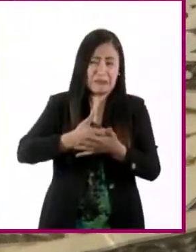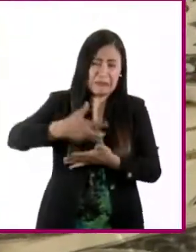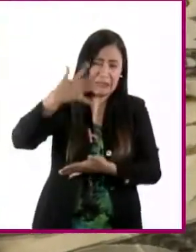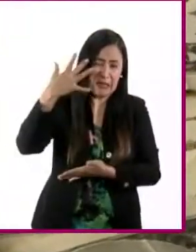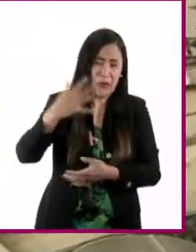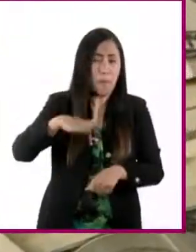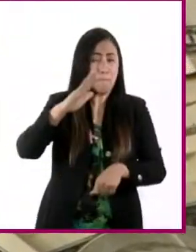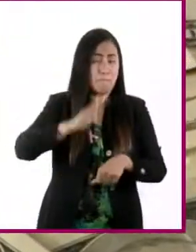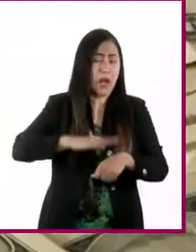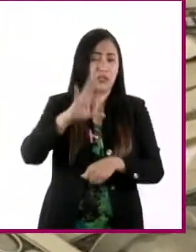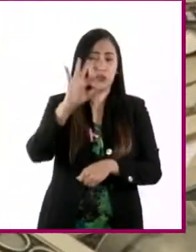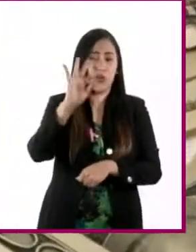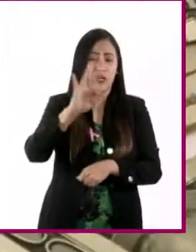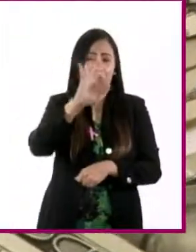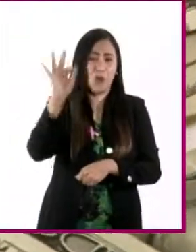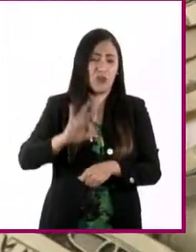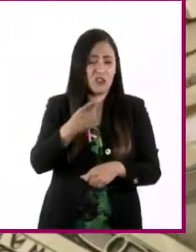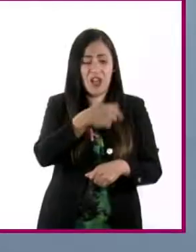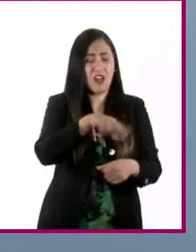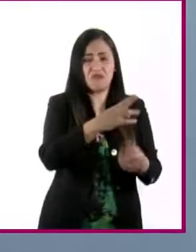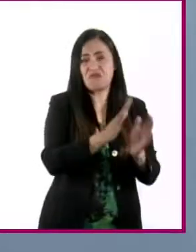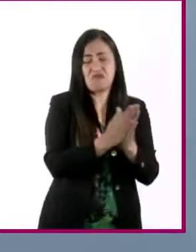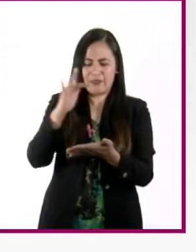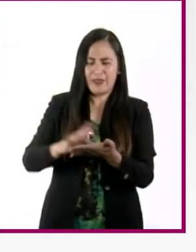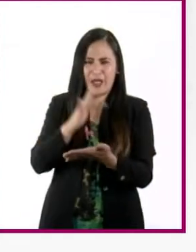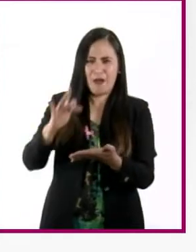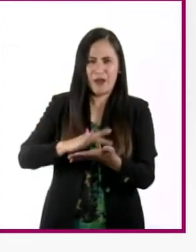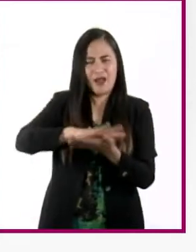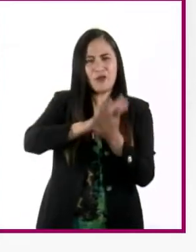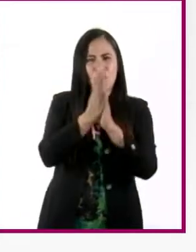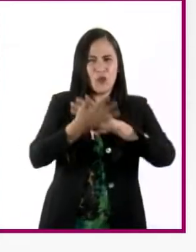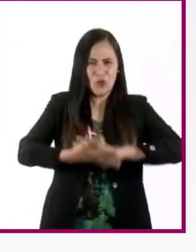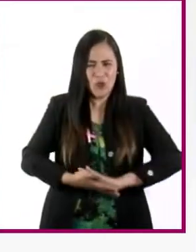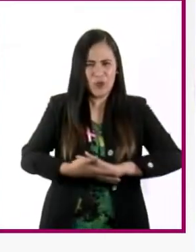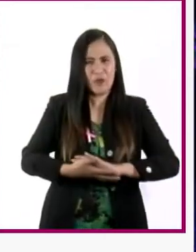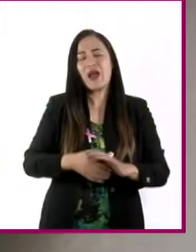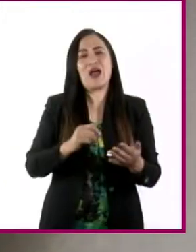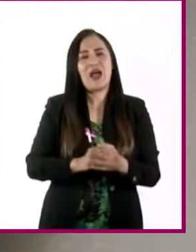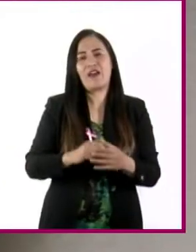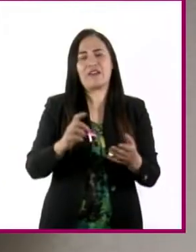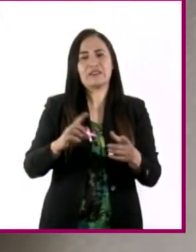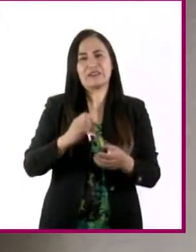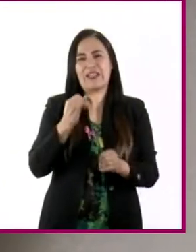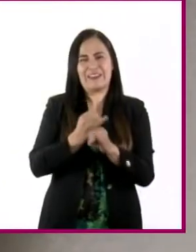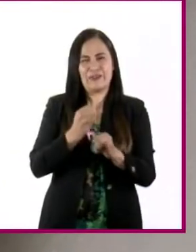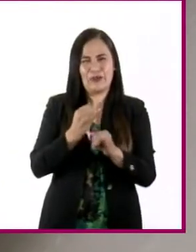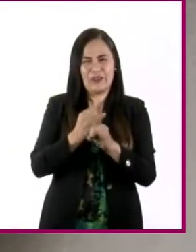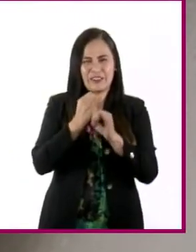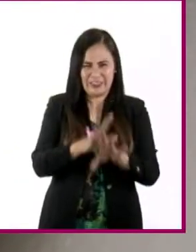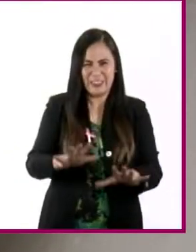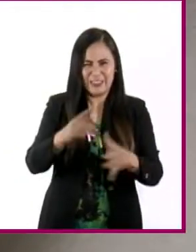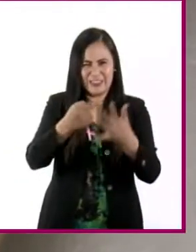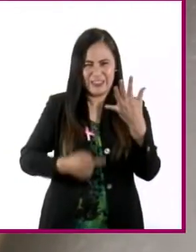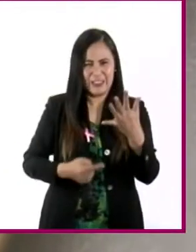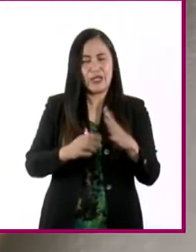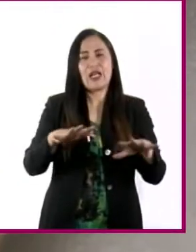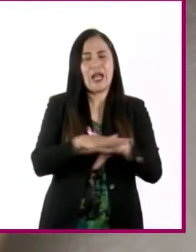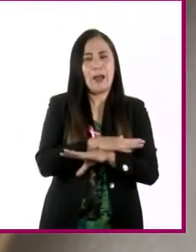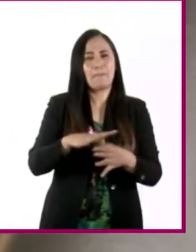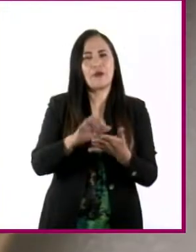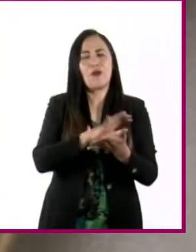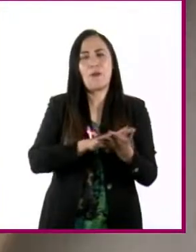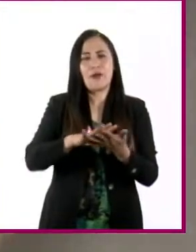Por lo visto, el diseño de contenidos digitales para personas con discapacidad es una muy buena área de oportunidad, pero pienso que